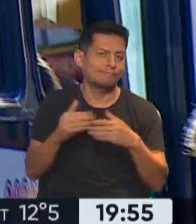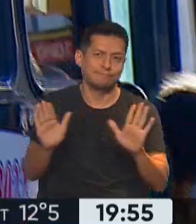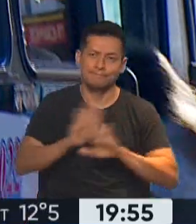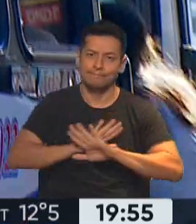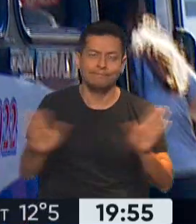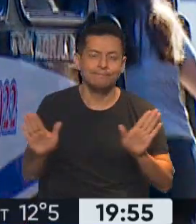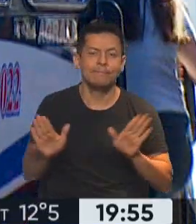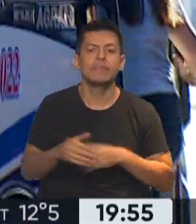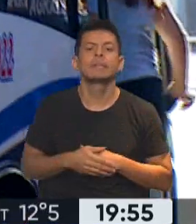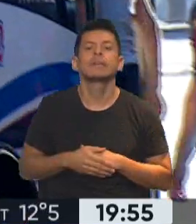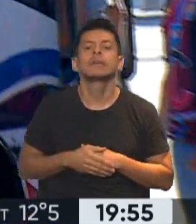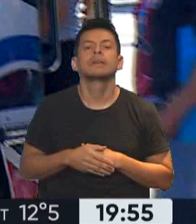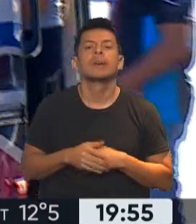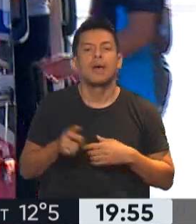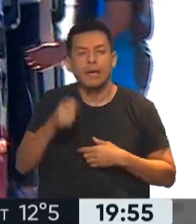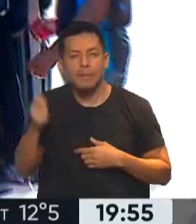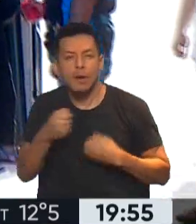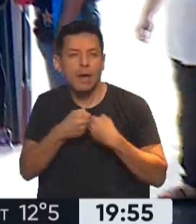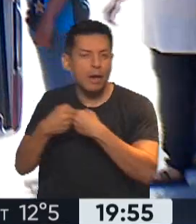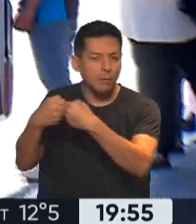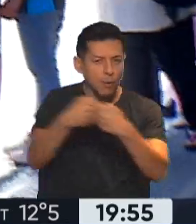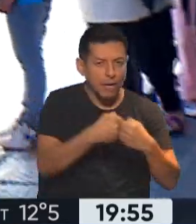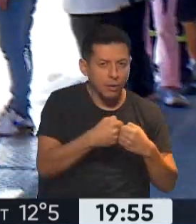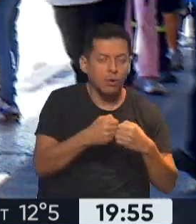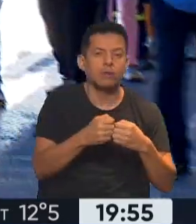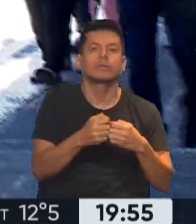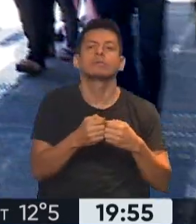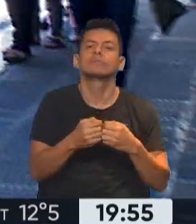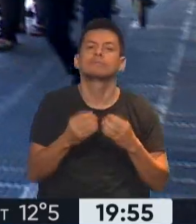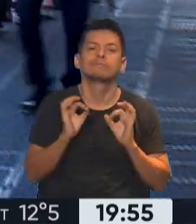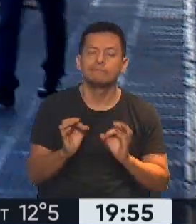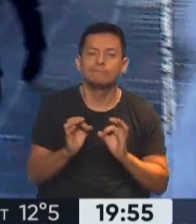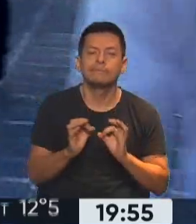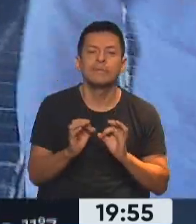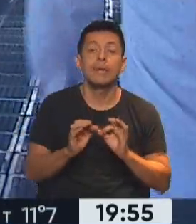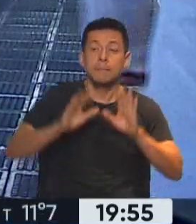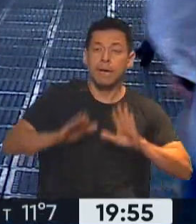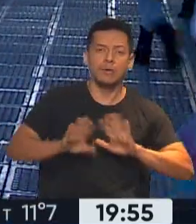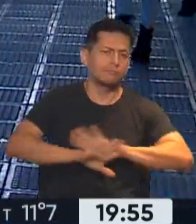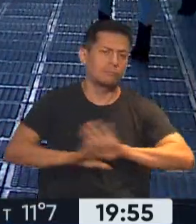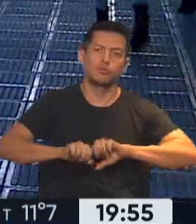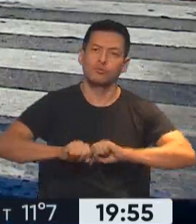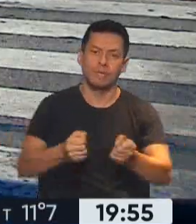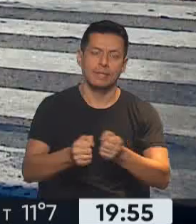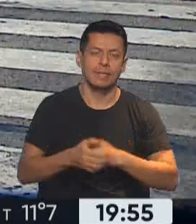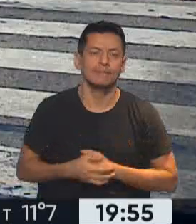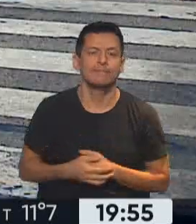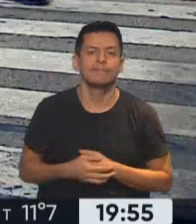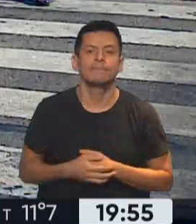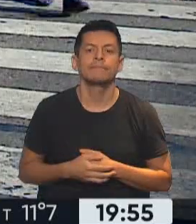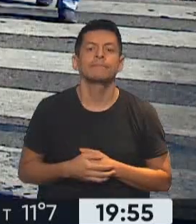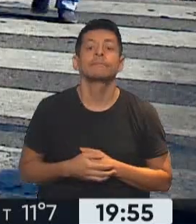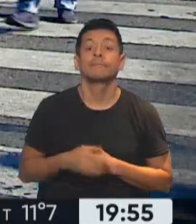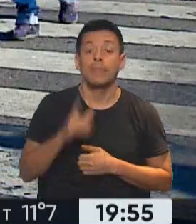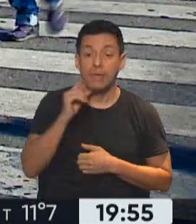país. El gremio llegó a un acuerdo salarial con las cámaras empresariales y anunció que suspendió las medidas de fuerza que iban a realizarse